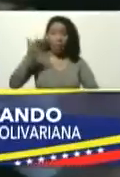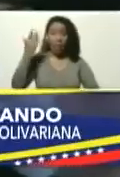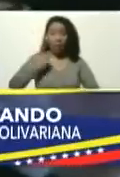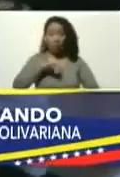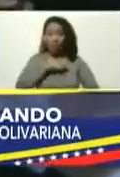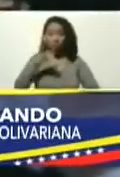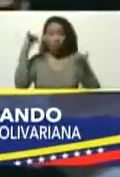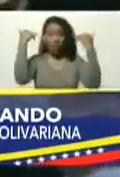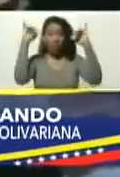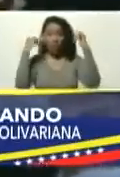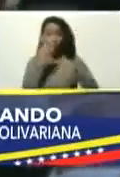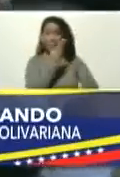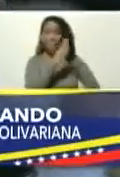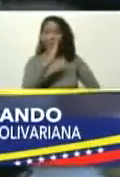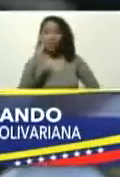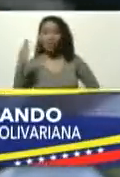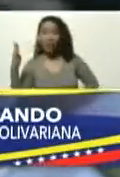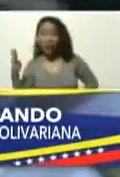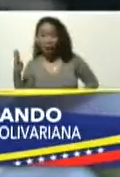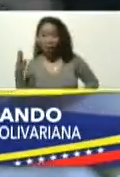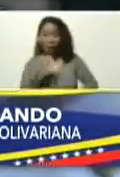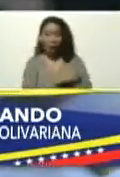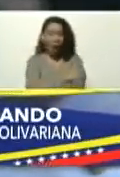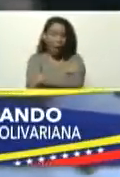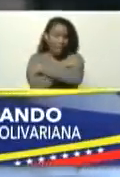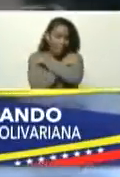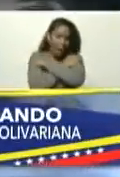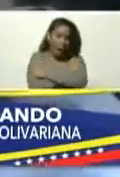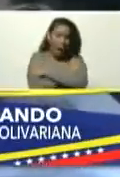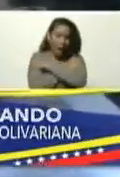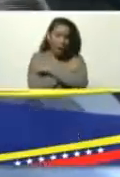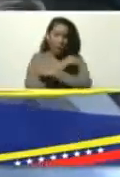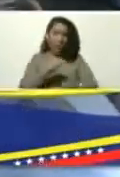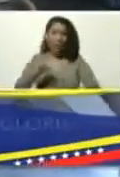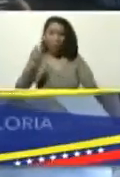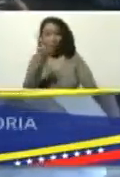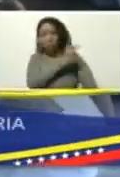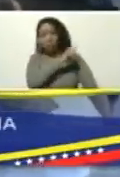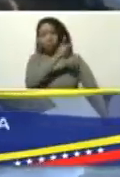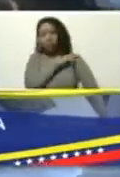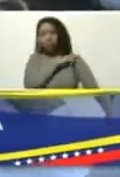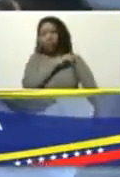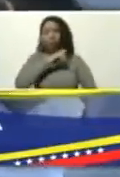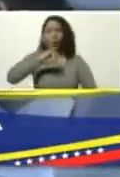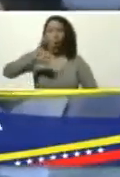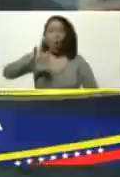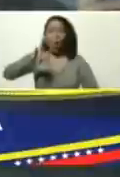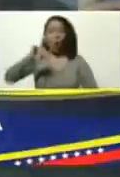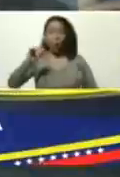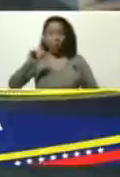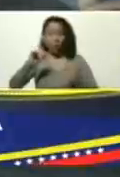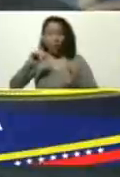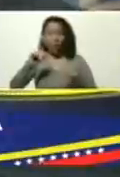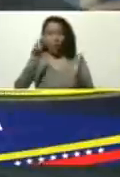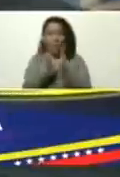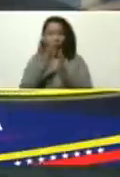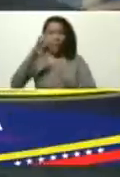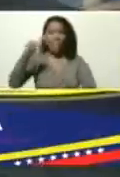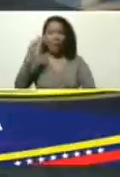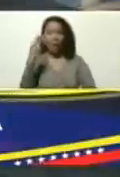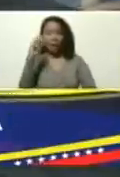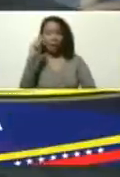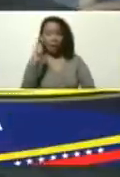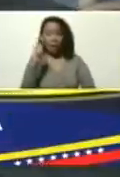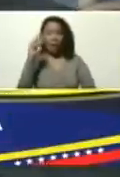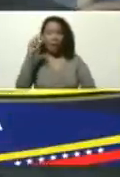conmemorando el bicentenario del abrazo de los generales José de San Martín y Simón Bolívar, les